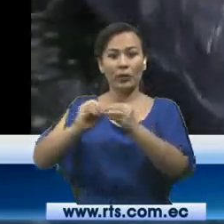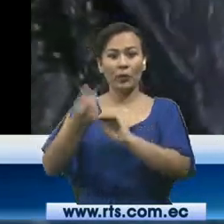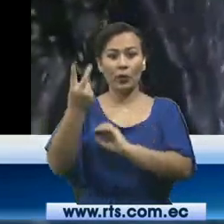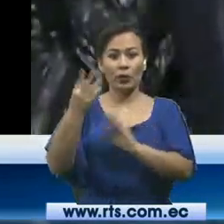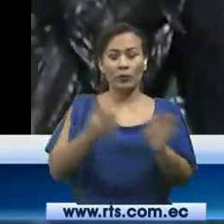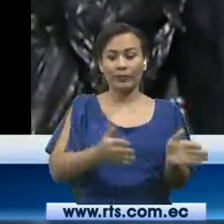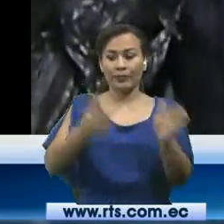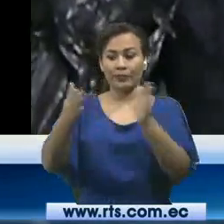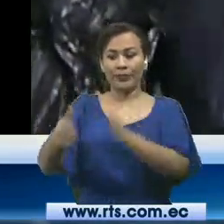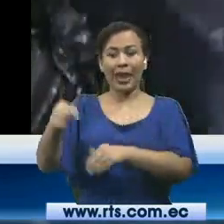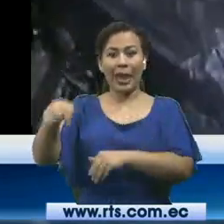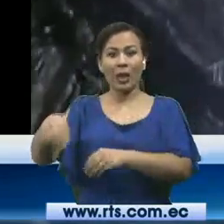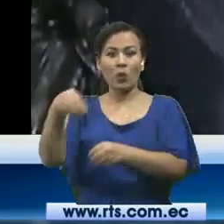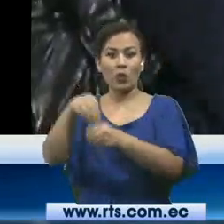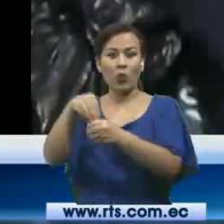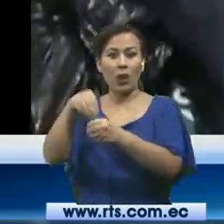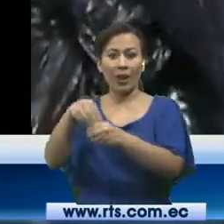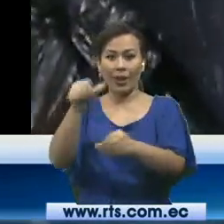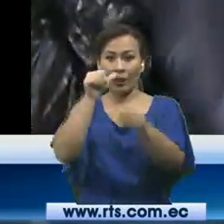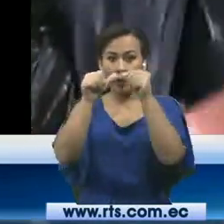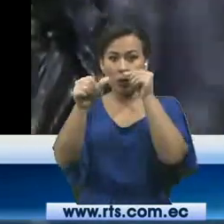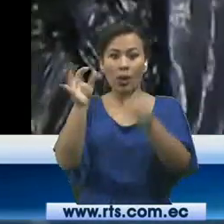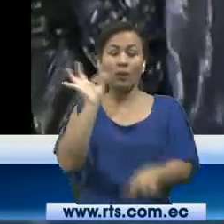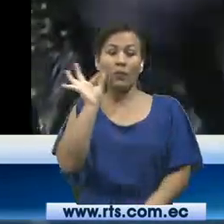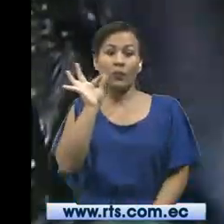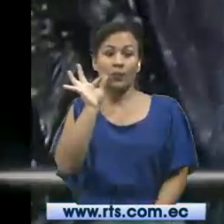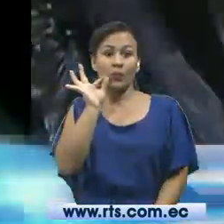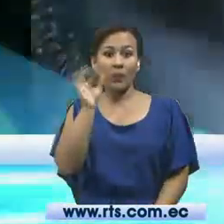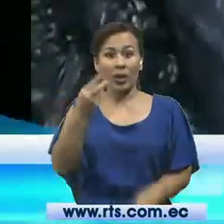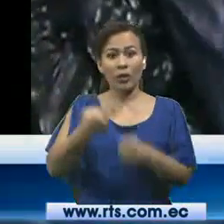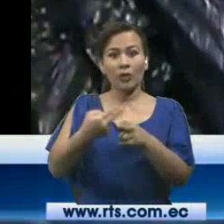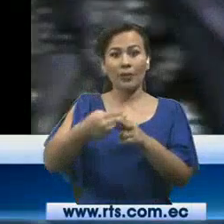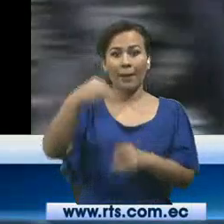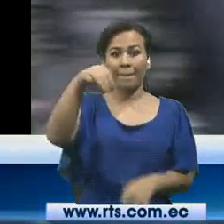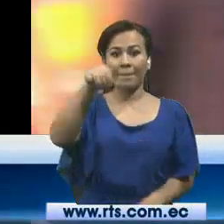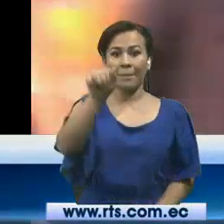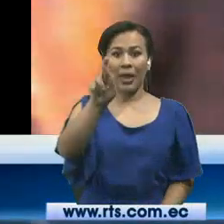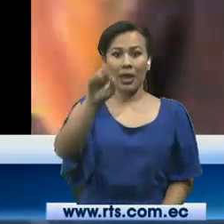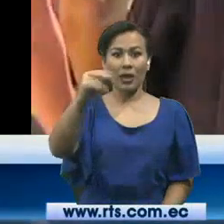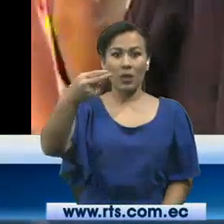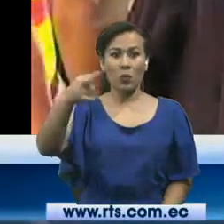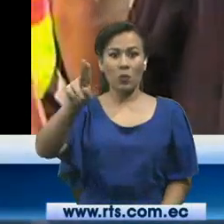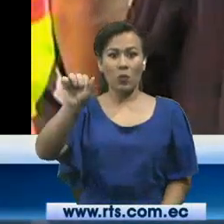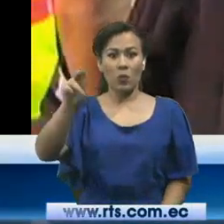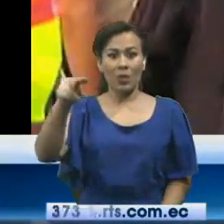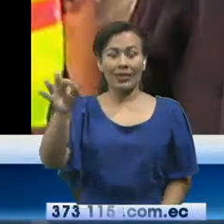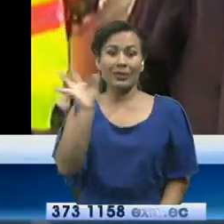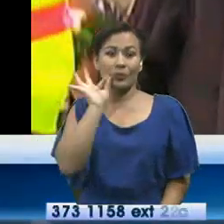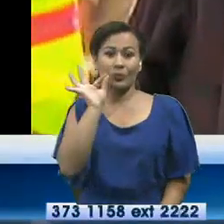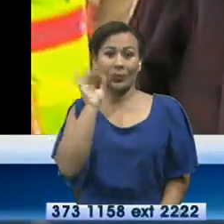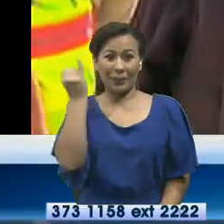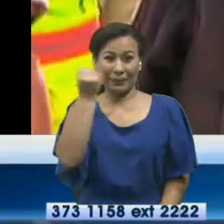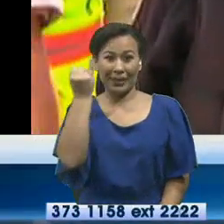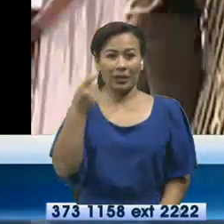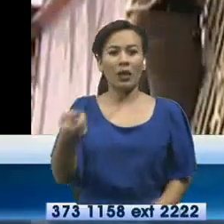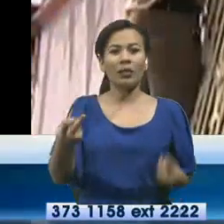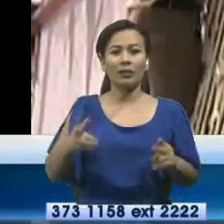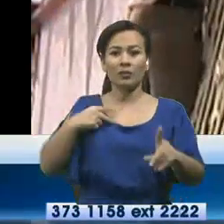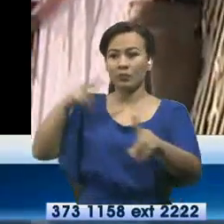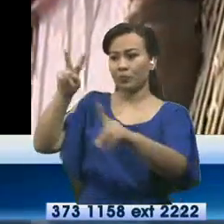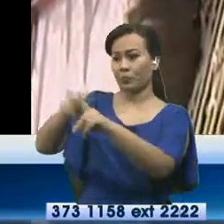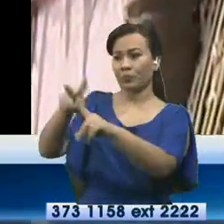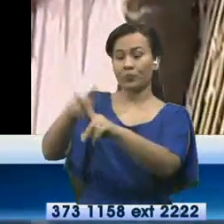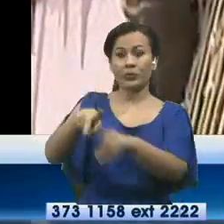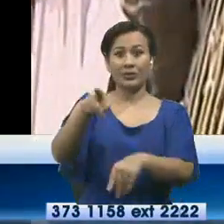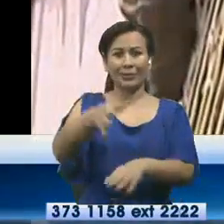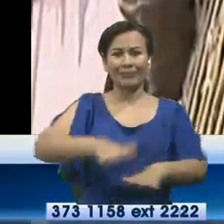esta vivienda pues se han encontrado efectivamente gran cantidad de marihuana como heroína. 4 funcionarios encabezaron las diligencias que tuvieron